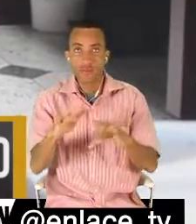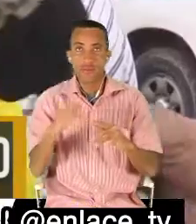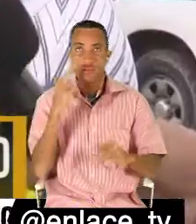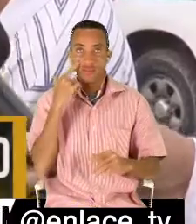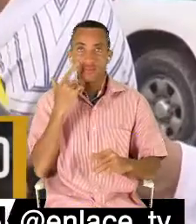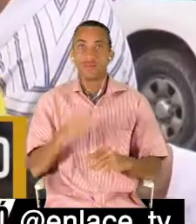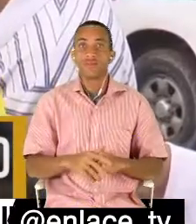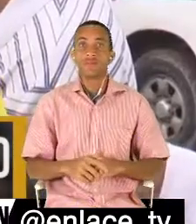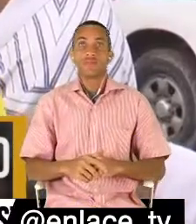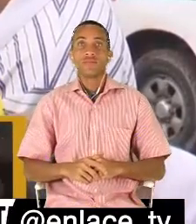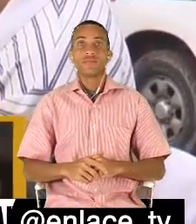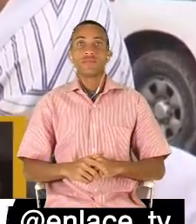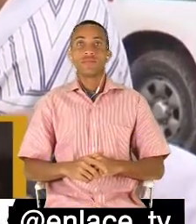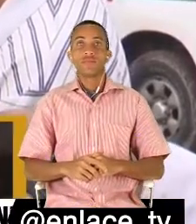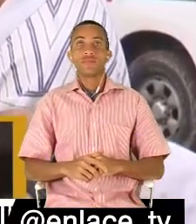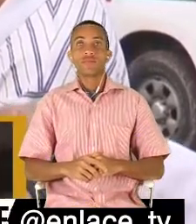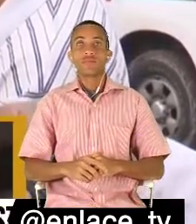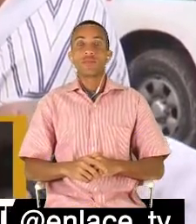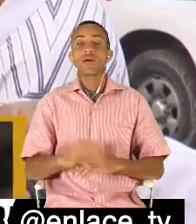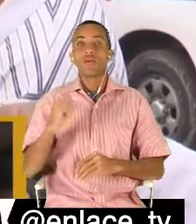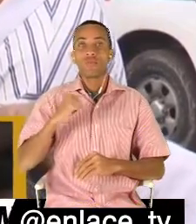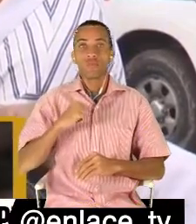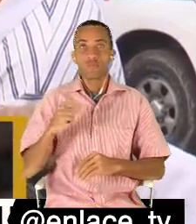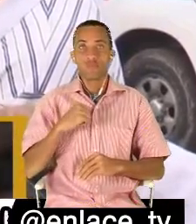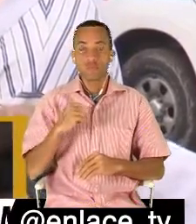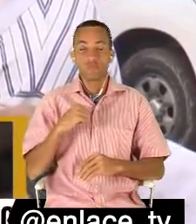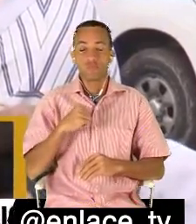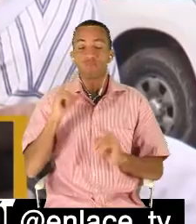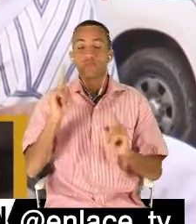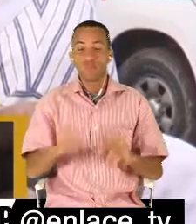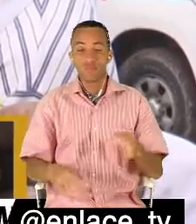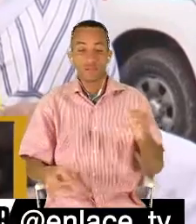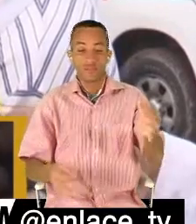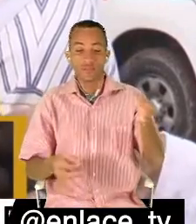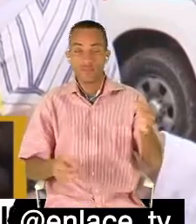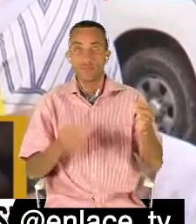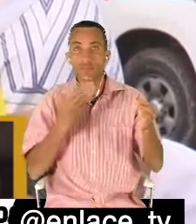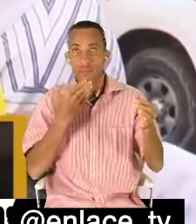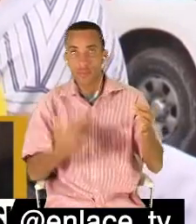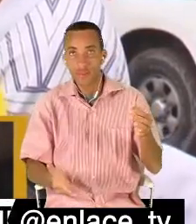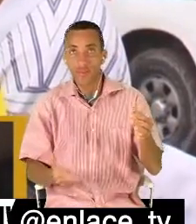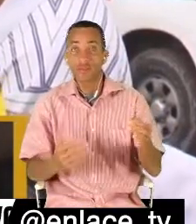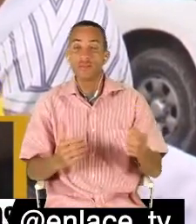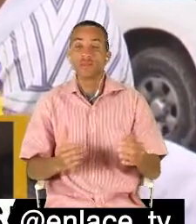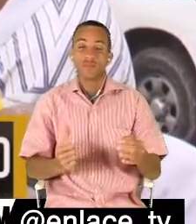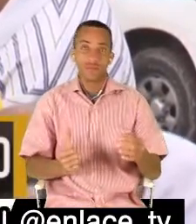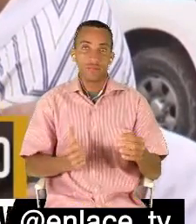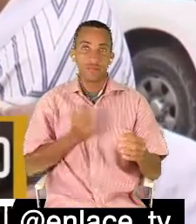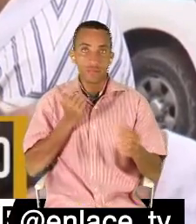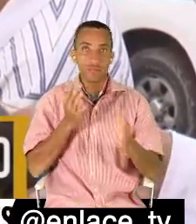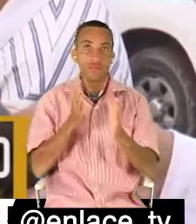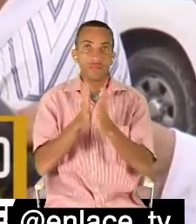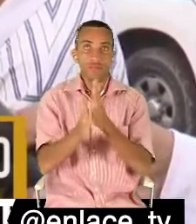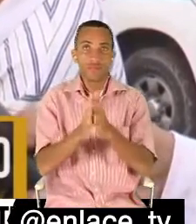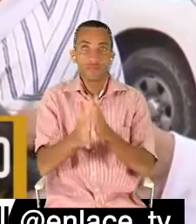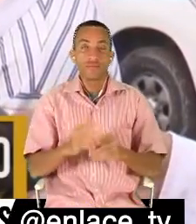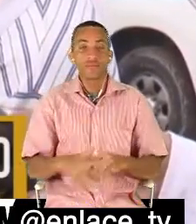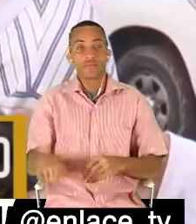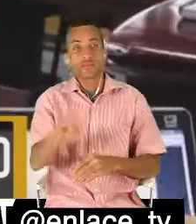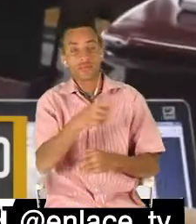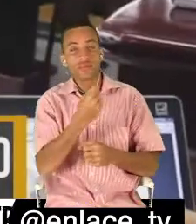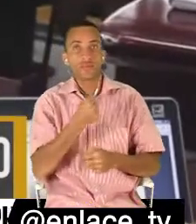iniciativa. Pues bueno, ya tenemos una carta de navegación supremamente importante. Yo quiero aprovechar para reconocer ese